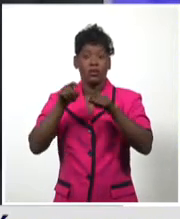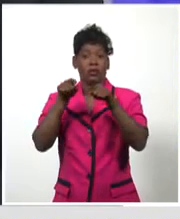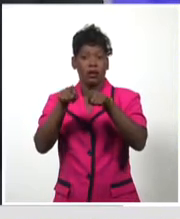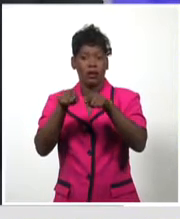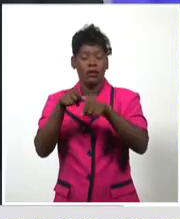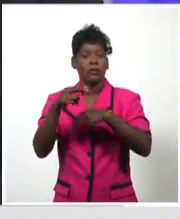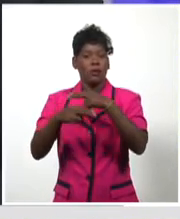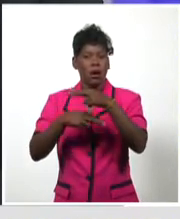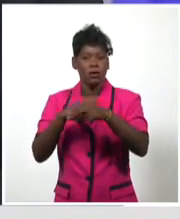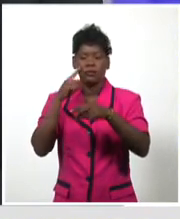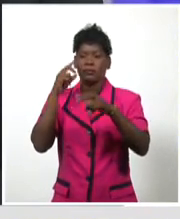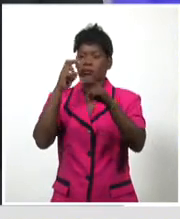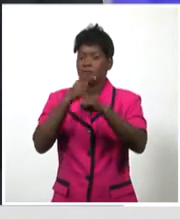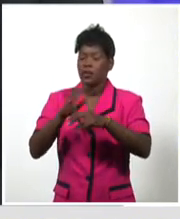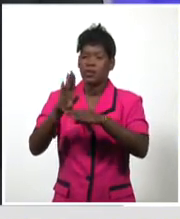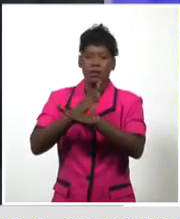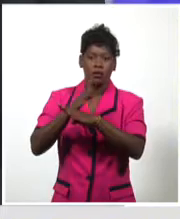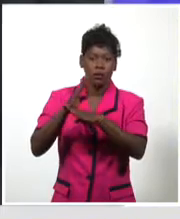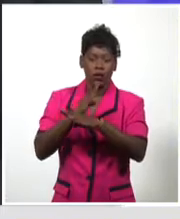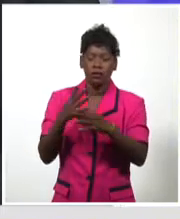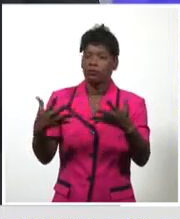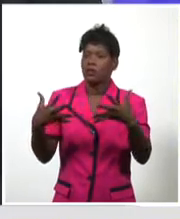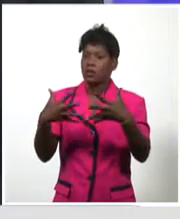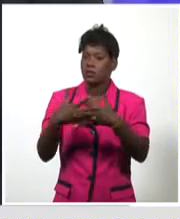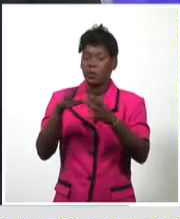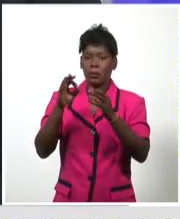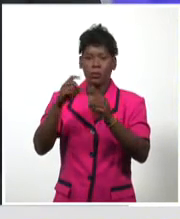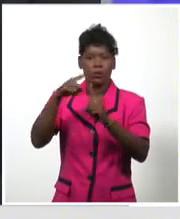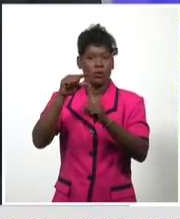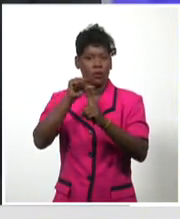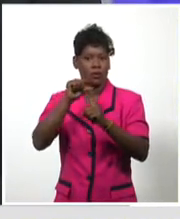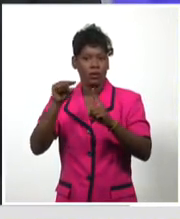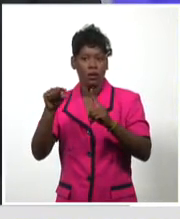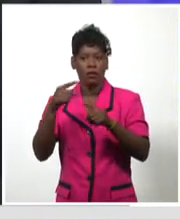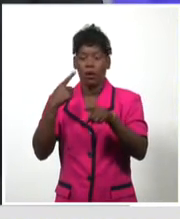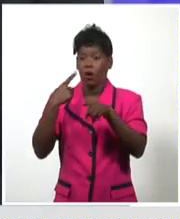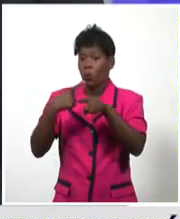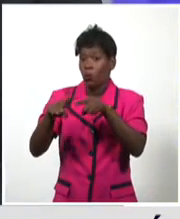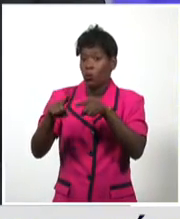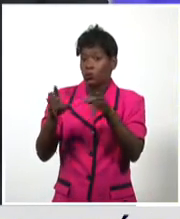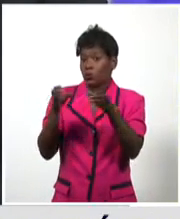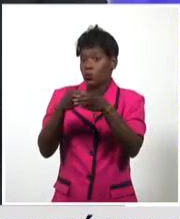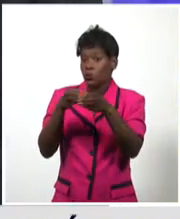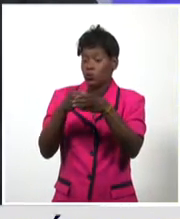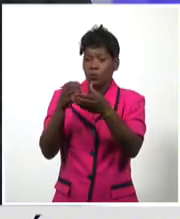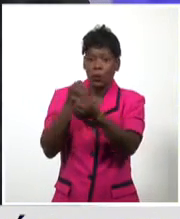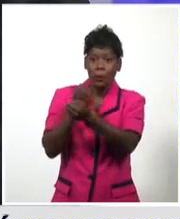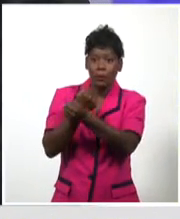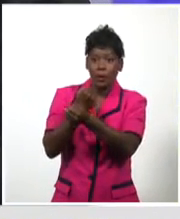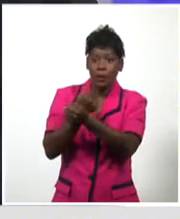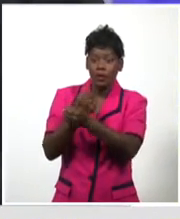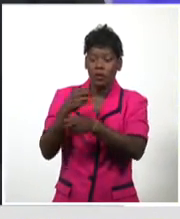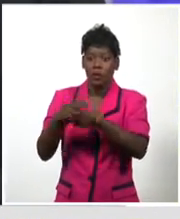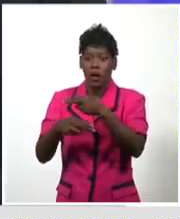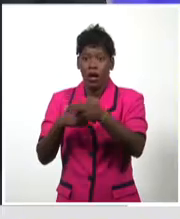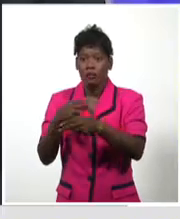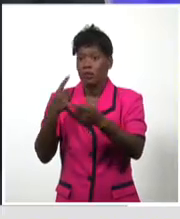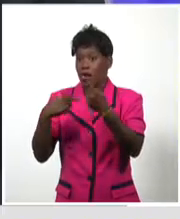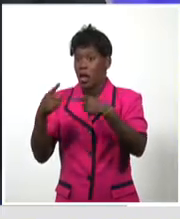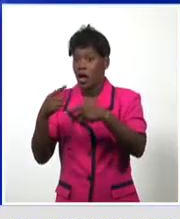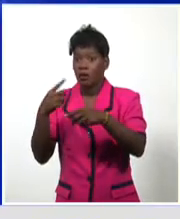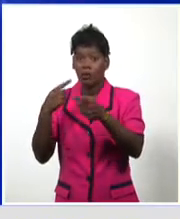algunas investigaciones novedosas relacionadas con estos temas, o los estudios de peligro, vulnerabilidad y riesgo ante desastres, que incluye también los desastres de